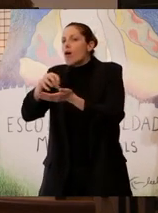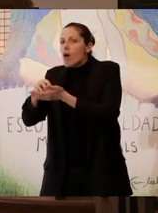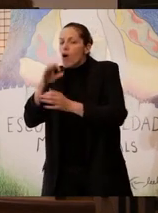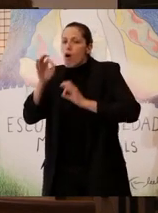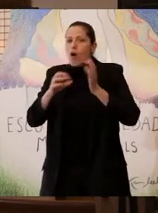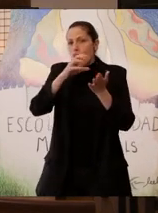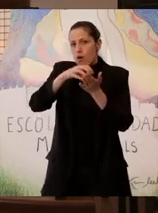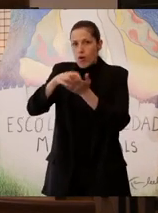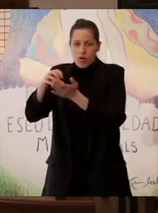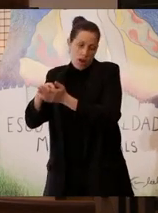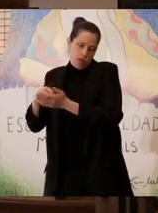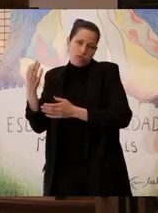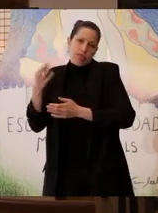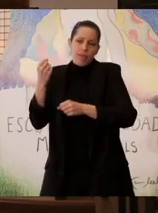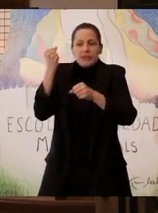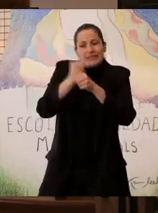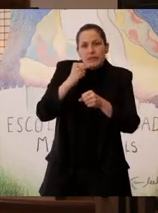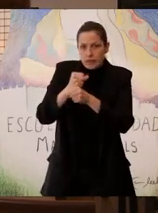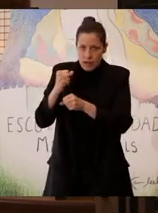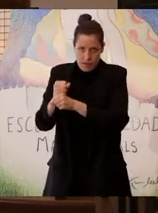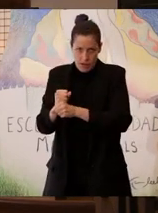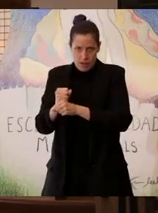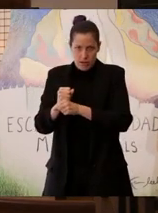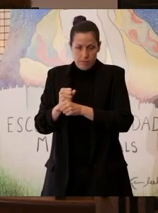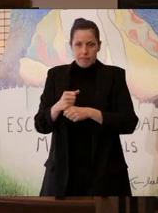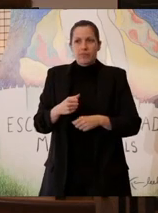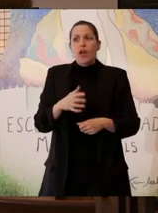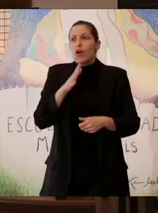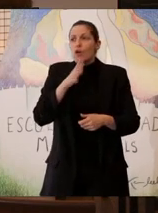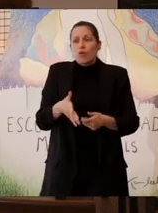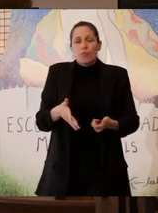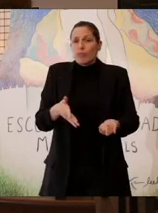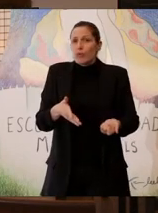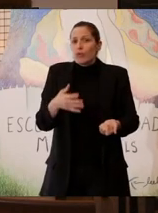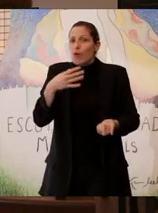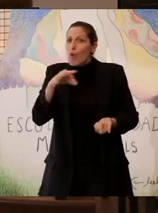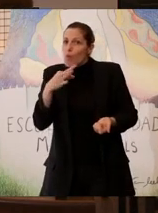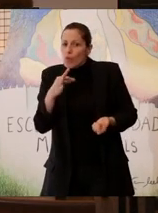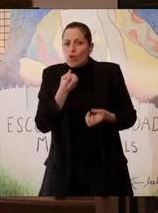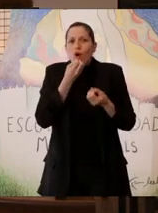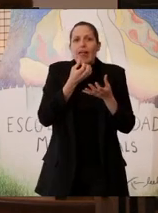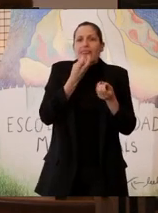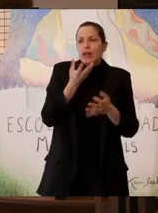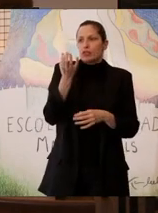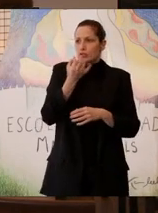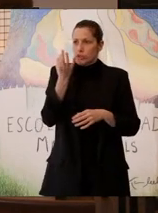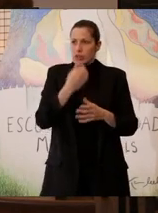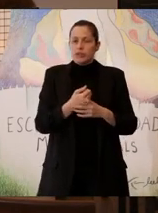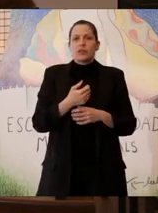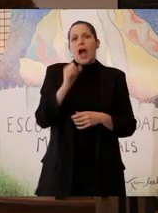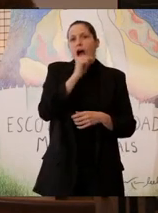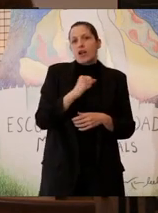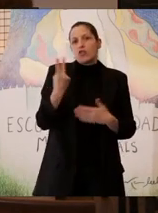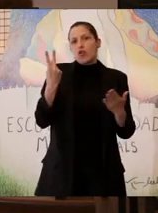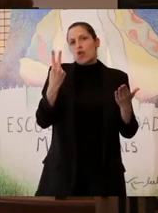se ponen a trabajar en ello. Simplemente quería decir eso, porque no se corresponde con la realidad. Yo tengo aquí las cifras. En el año 2010 murieron